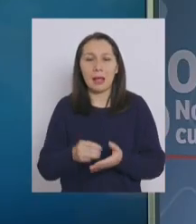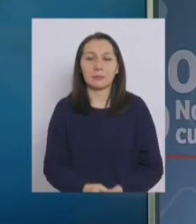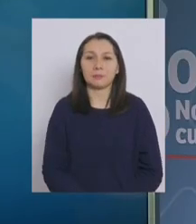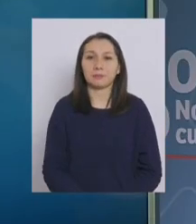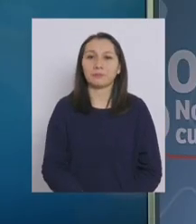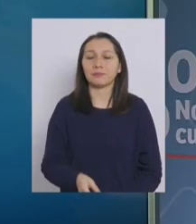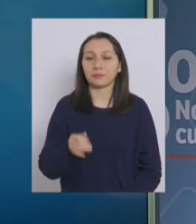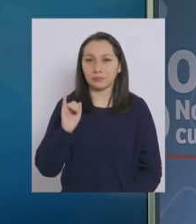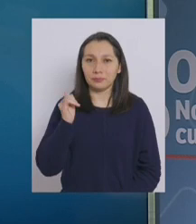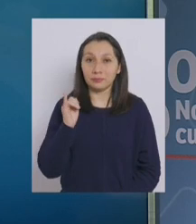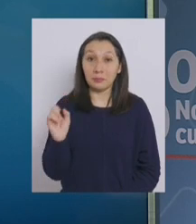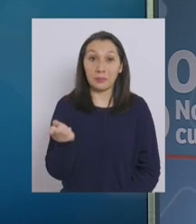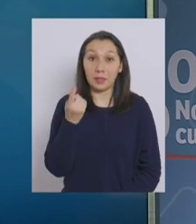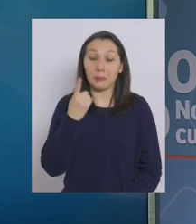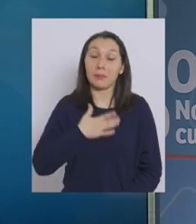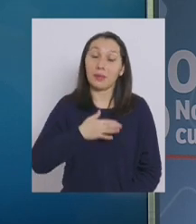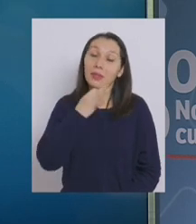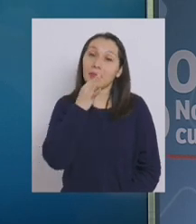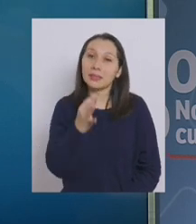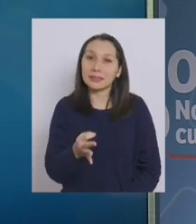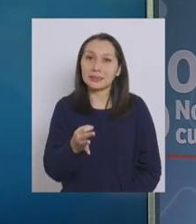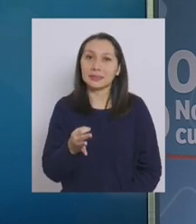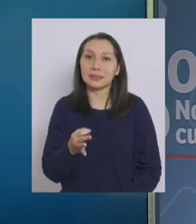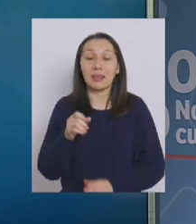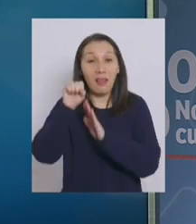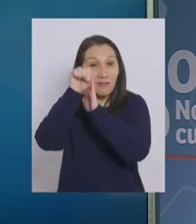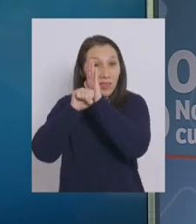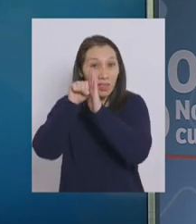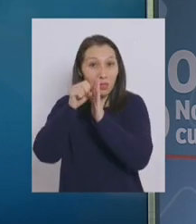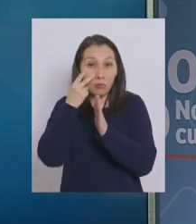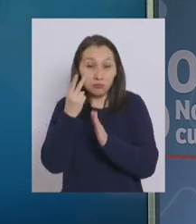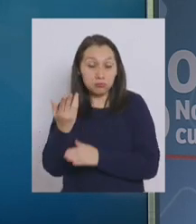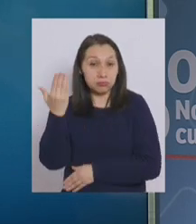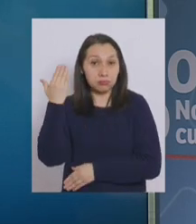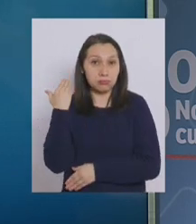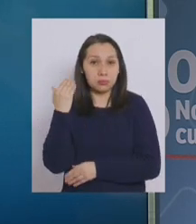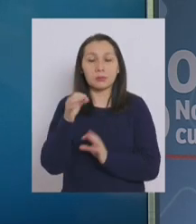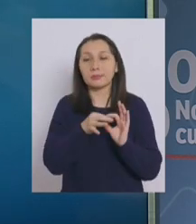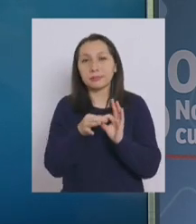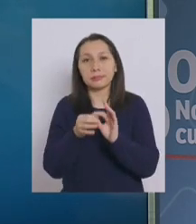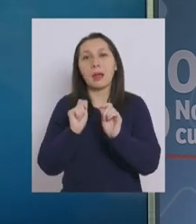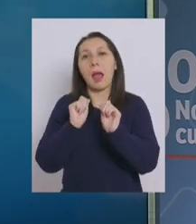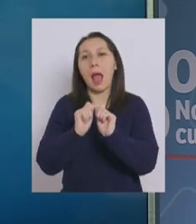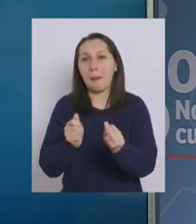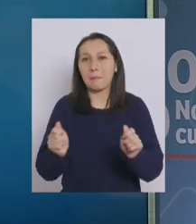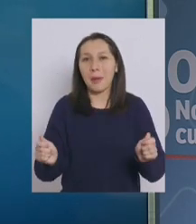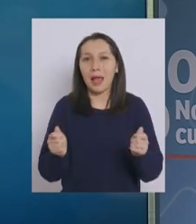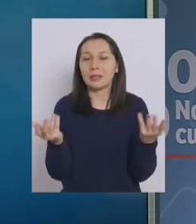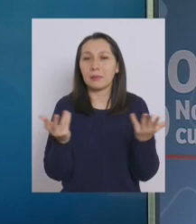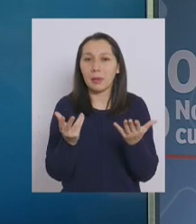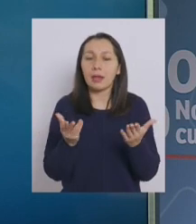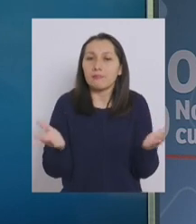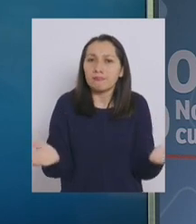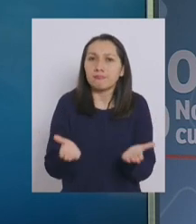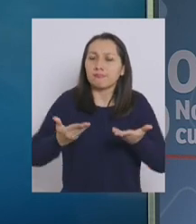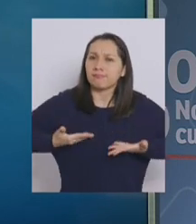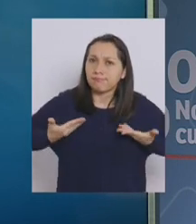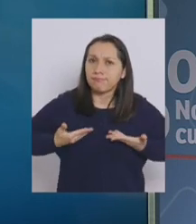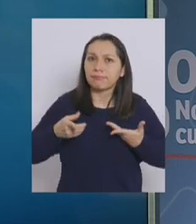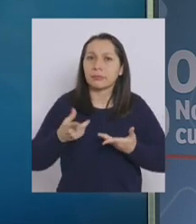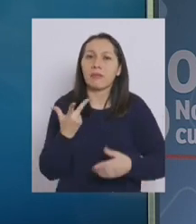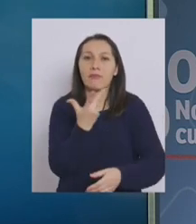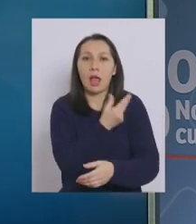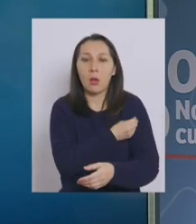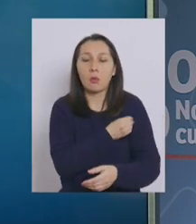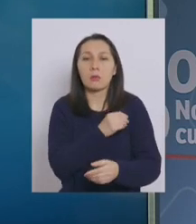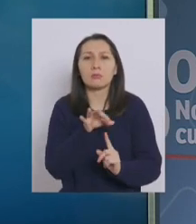Sí, lo primero que quiero decir es que el video que ustedes acaban de ver es parte de una campaña para incentivar la vacunación